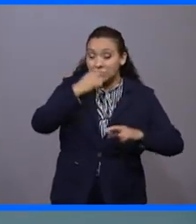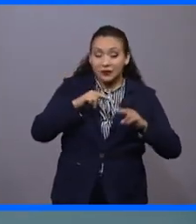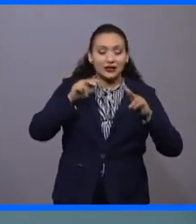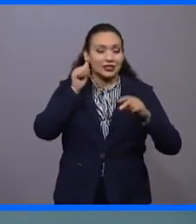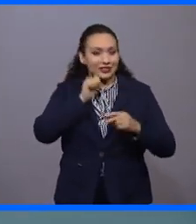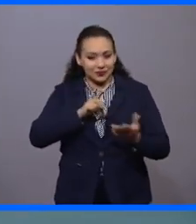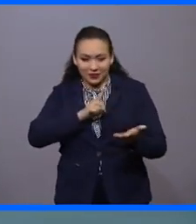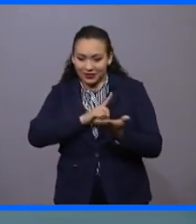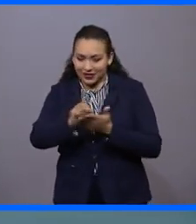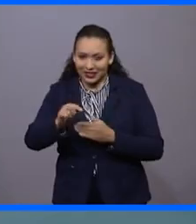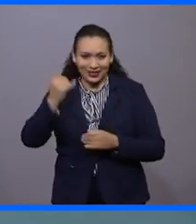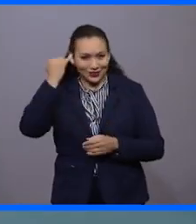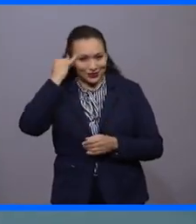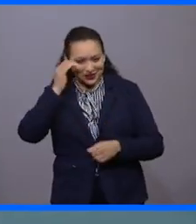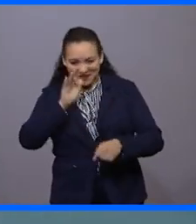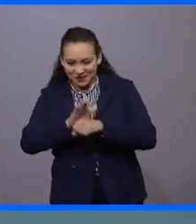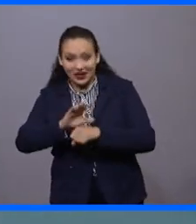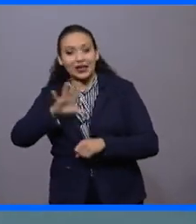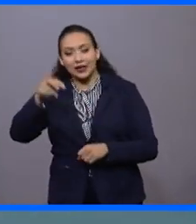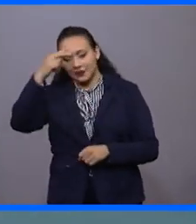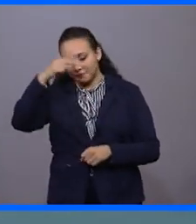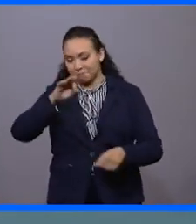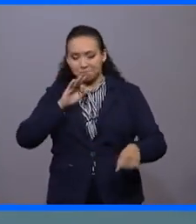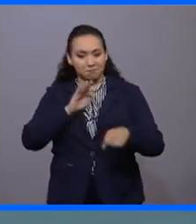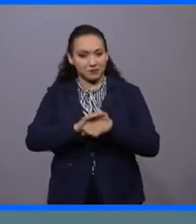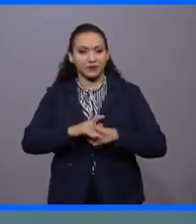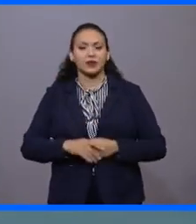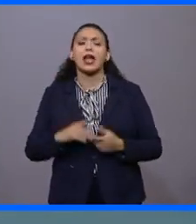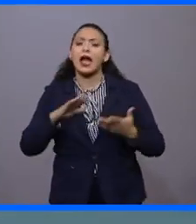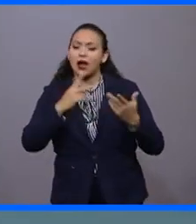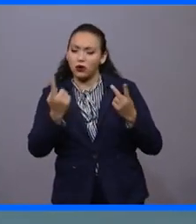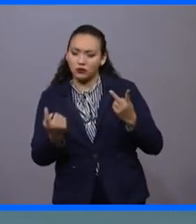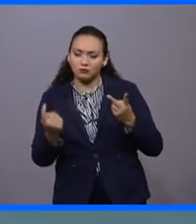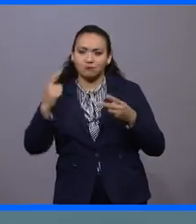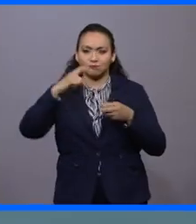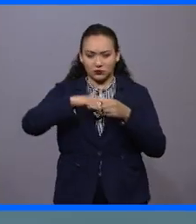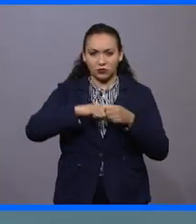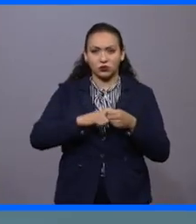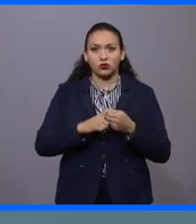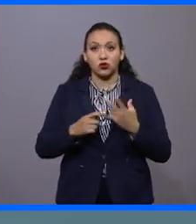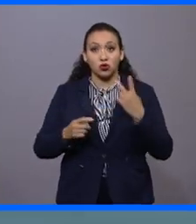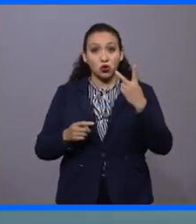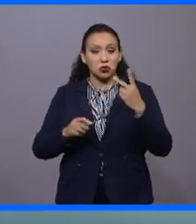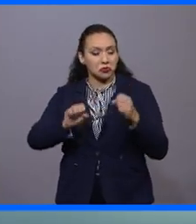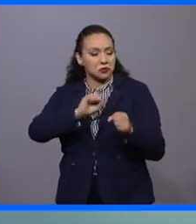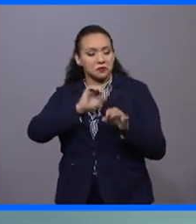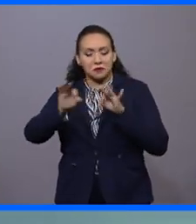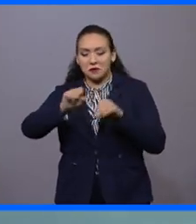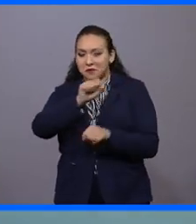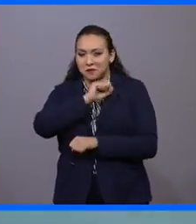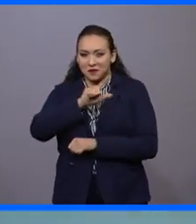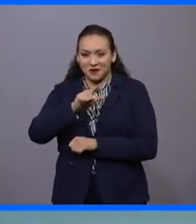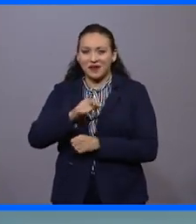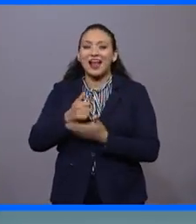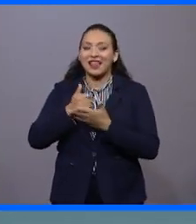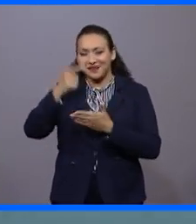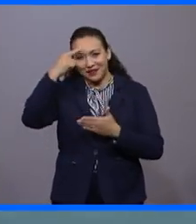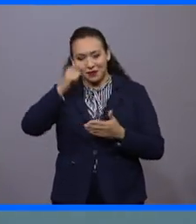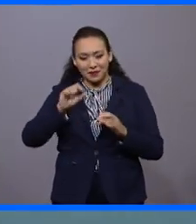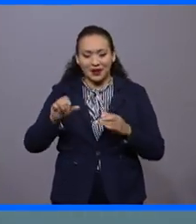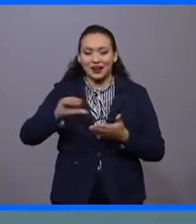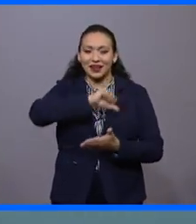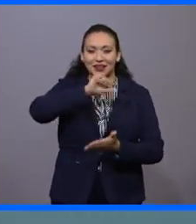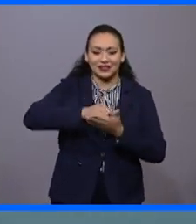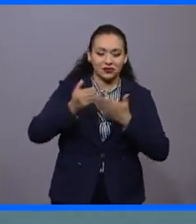derechos indígenas y afrodescendientes. Con su incorporación, se enriquecerá de manera especial el trabajo colectivo del Centro de